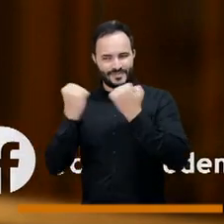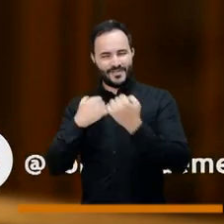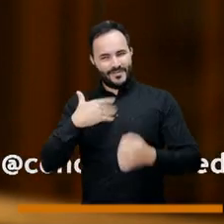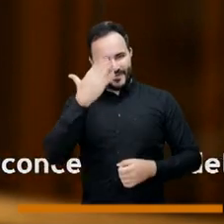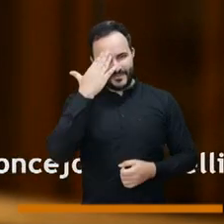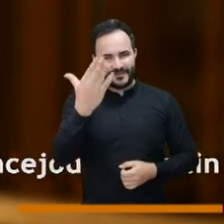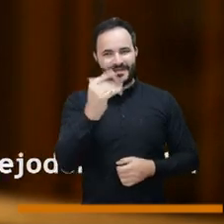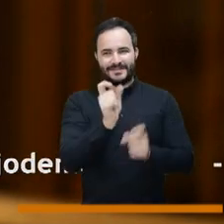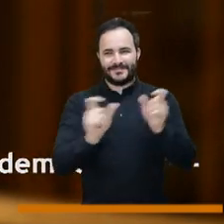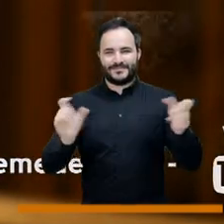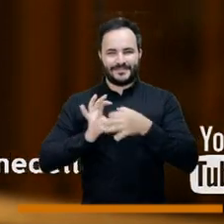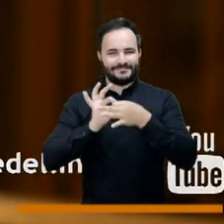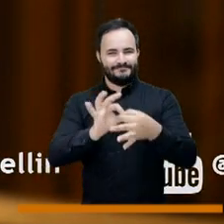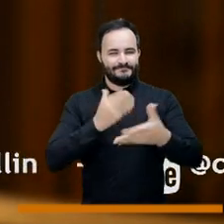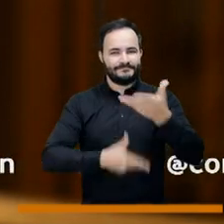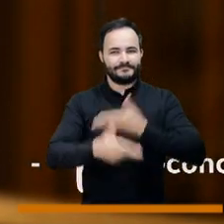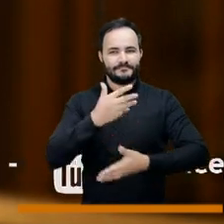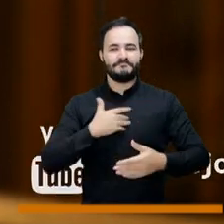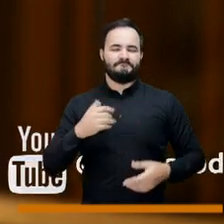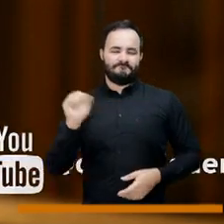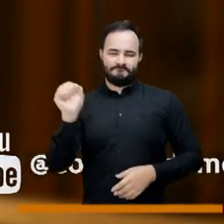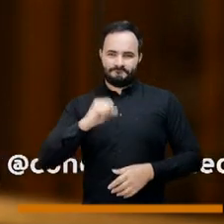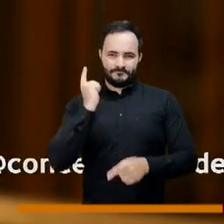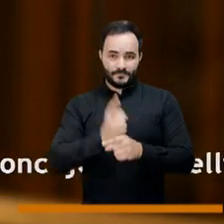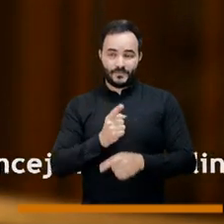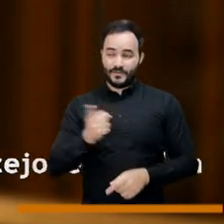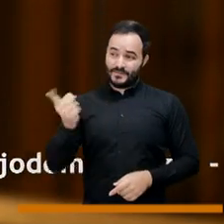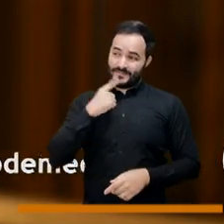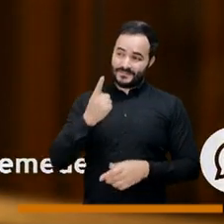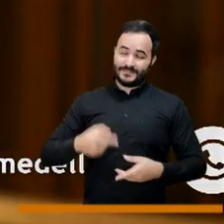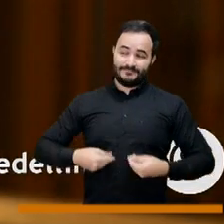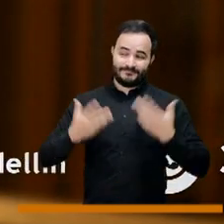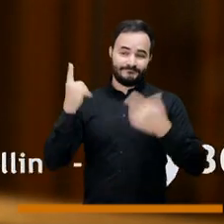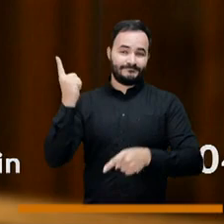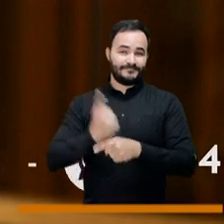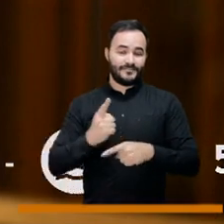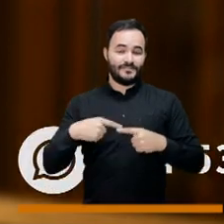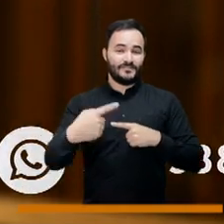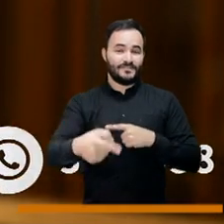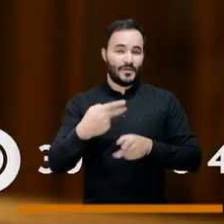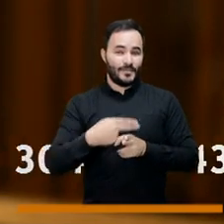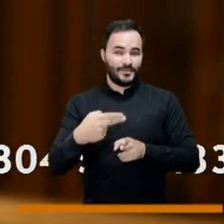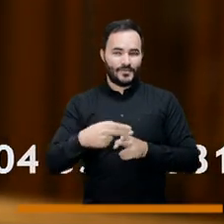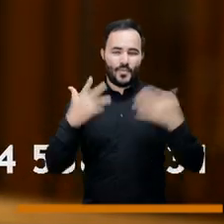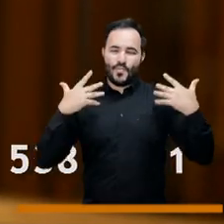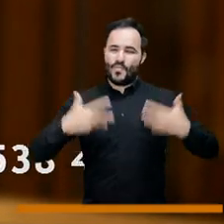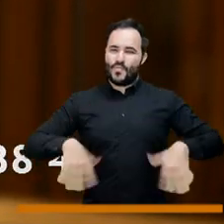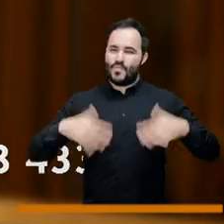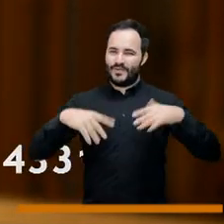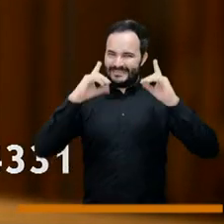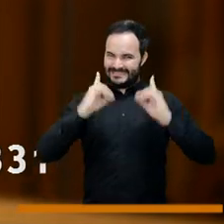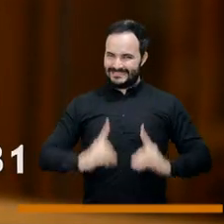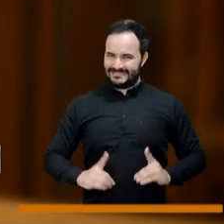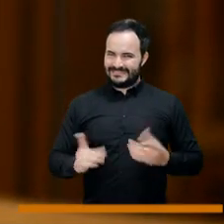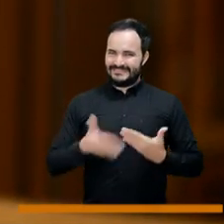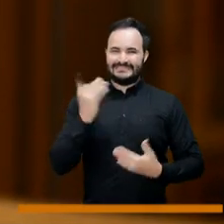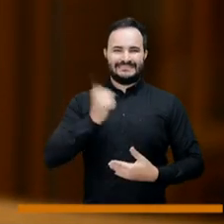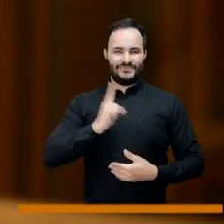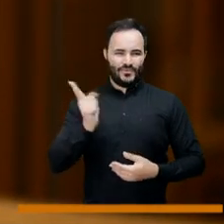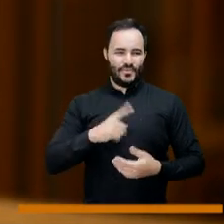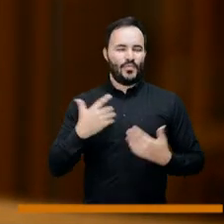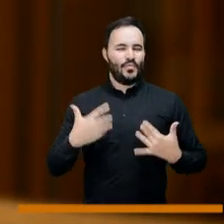Frente a la Gente, concejal. Aquí, como usted dice, estamos a puertas de afrontar una de las decisiones más importantes que tenemos como